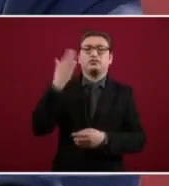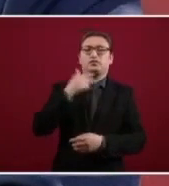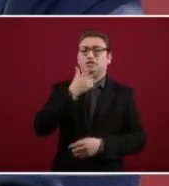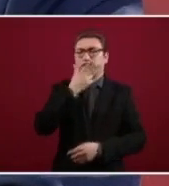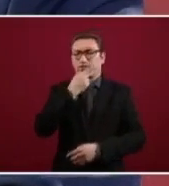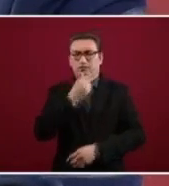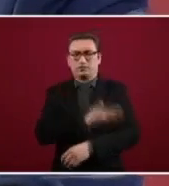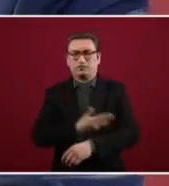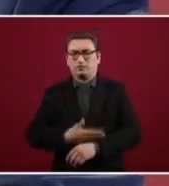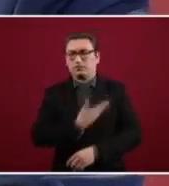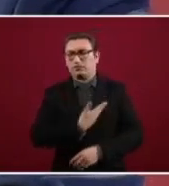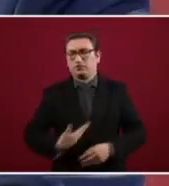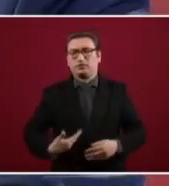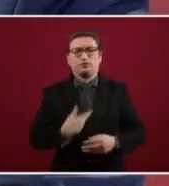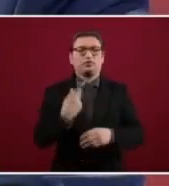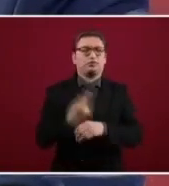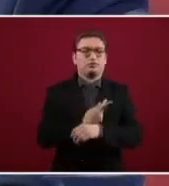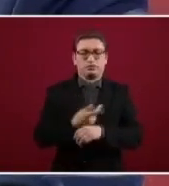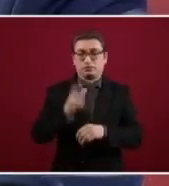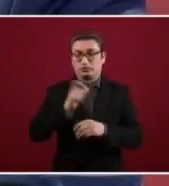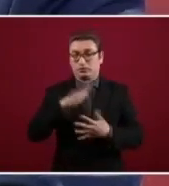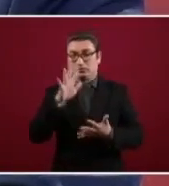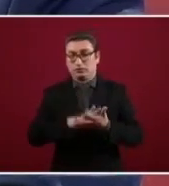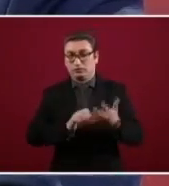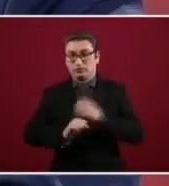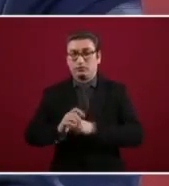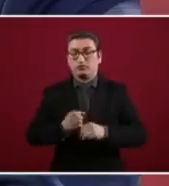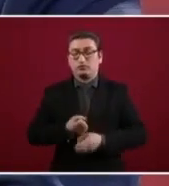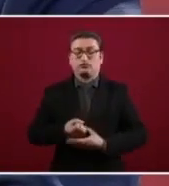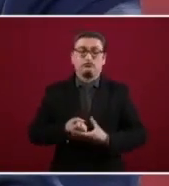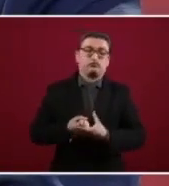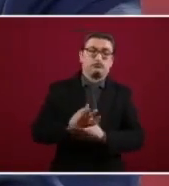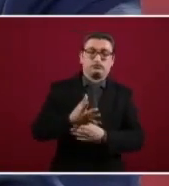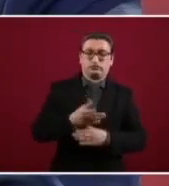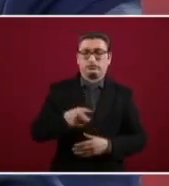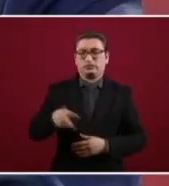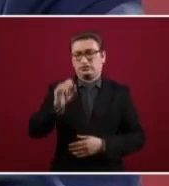después de que sale de la cárcel de san luís potosí